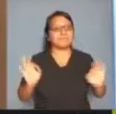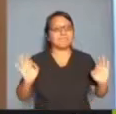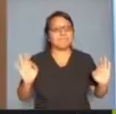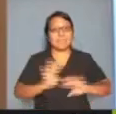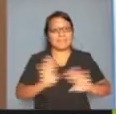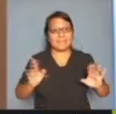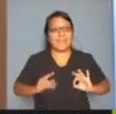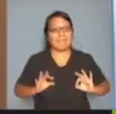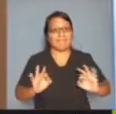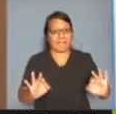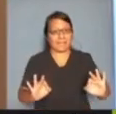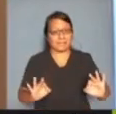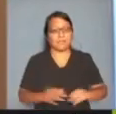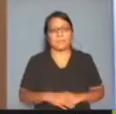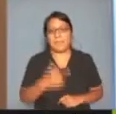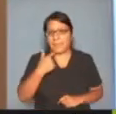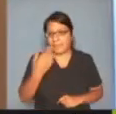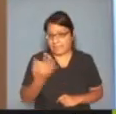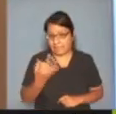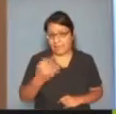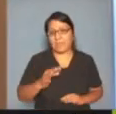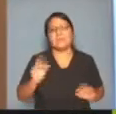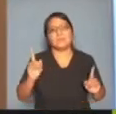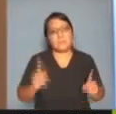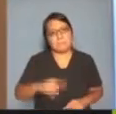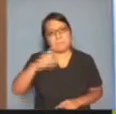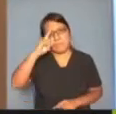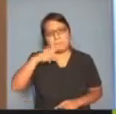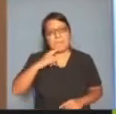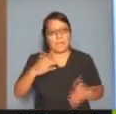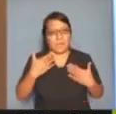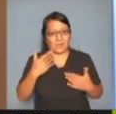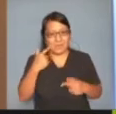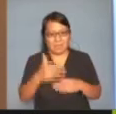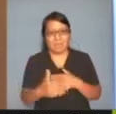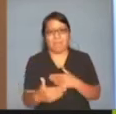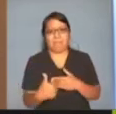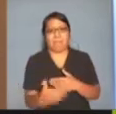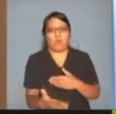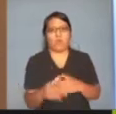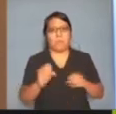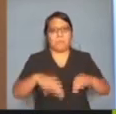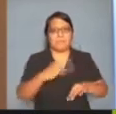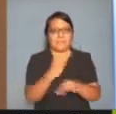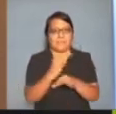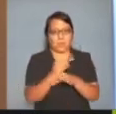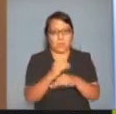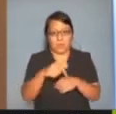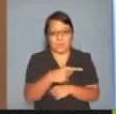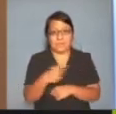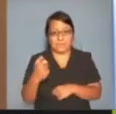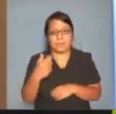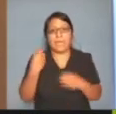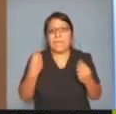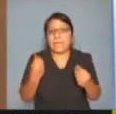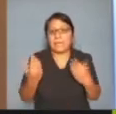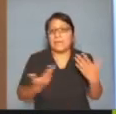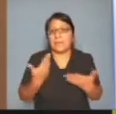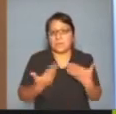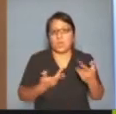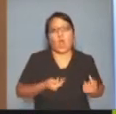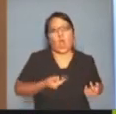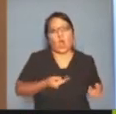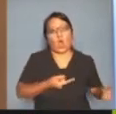Estamos en vacaciones, es cierto, estamos en verano también, pero ya van a comenzar las clases. Ahora, esta semana, debemos ocuparnos de